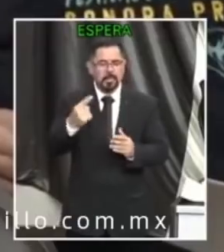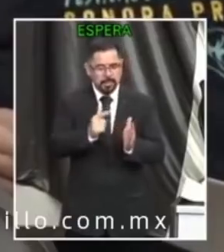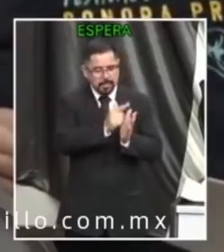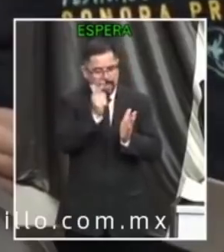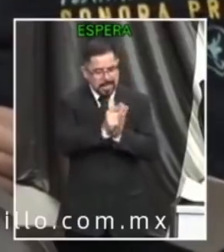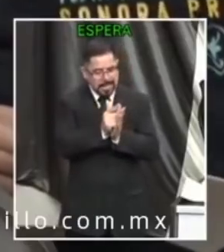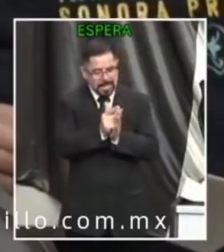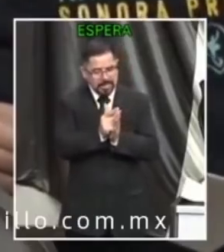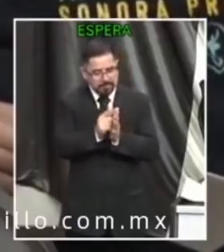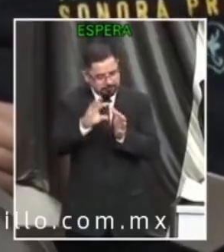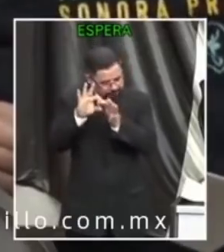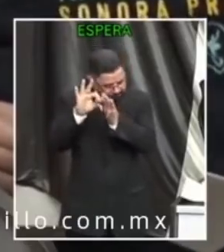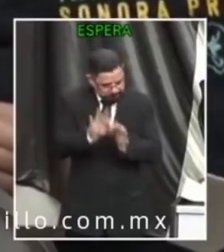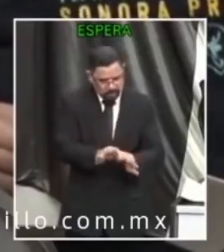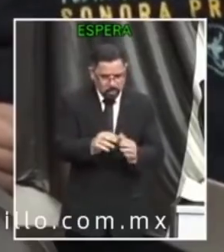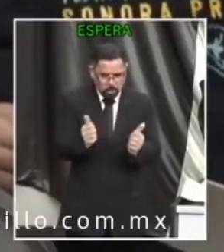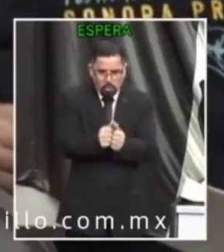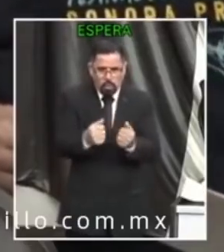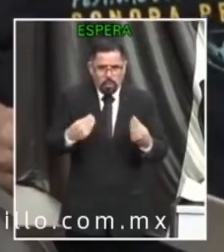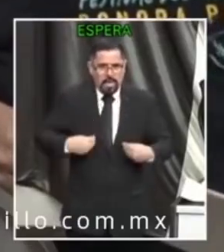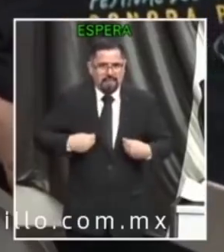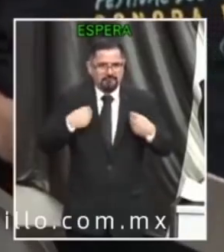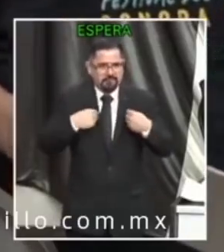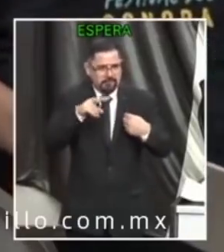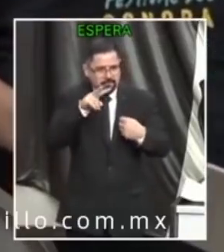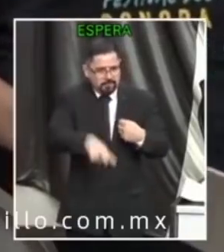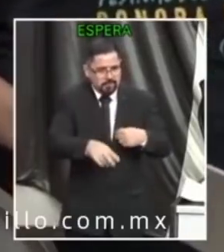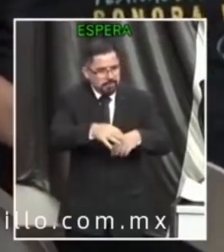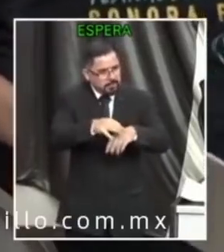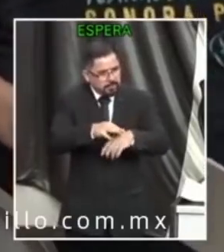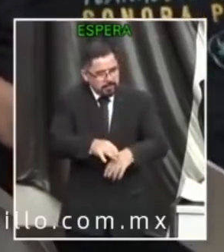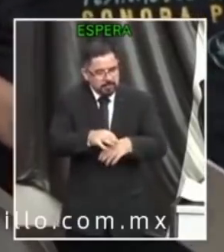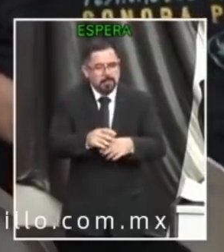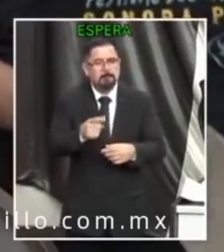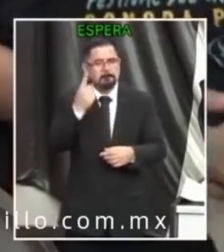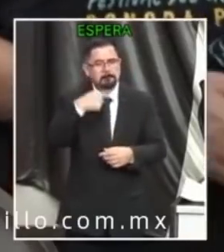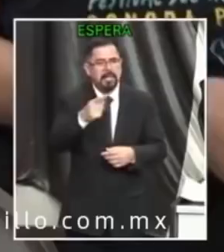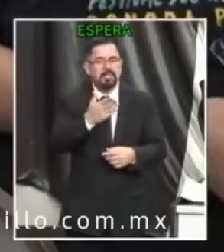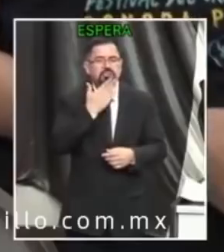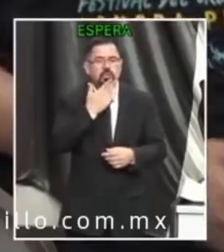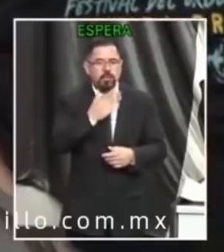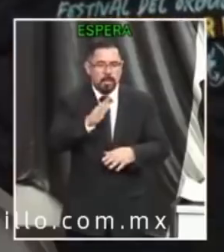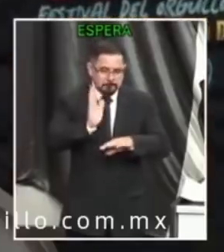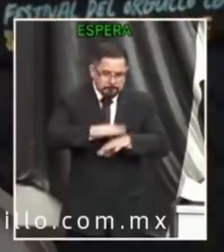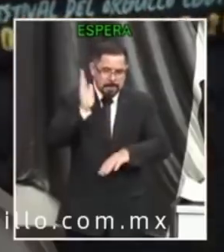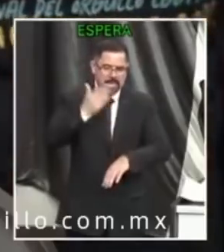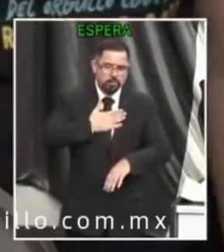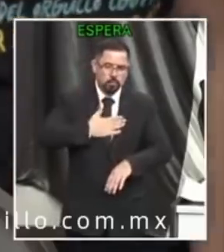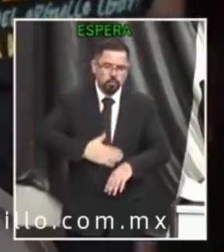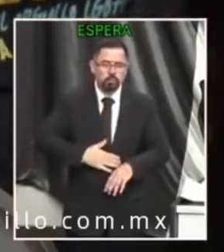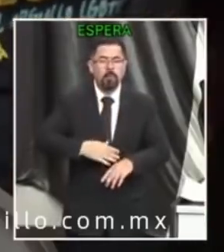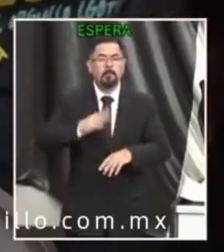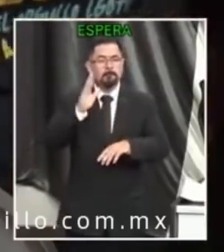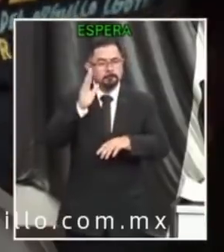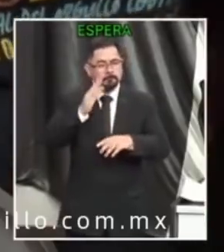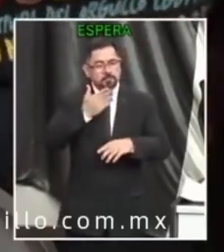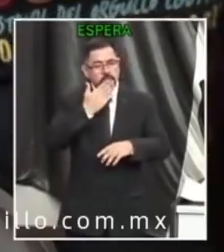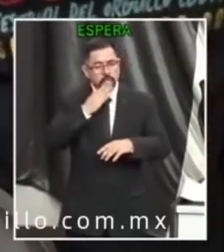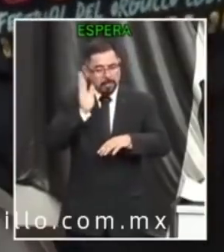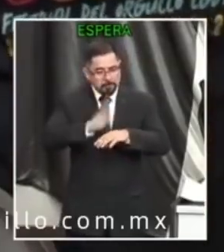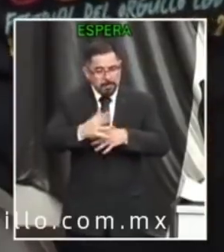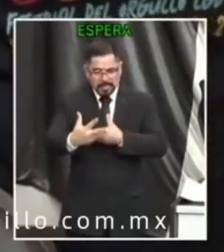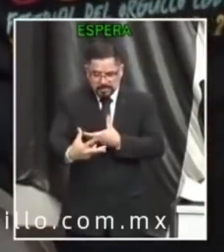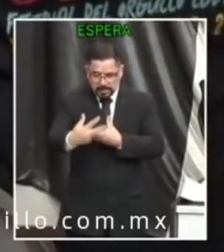realidad y lo hacemos por un Sonora más justo y más incluyente para todas,